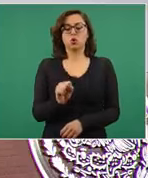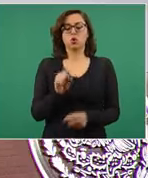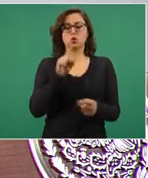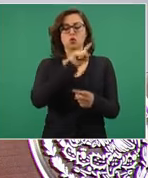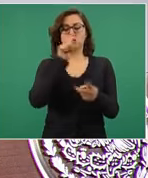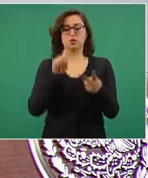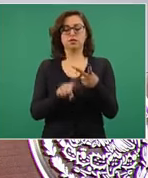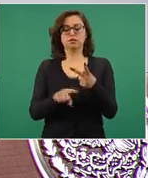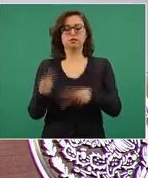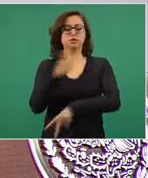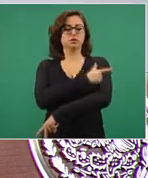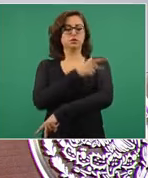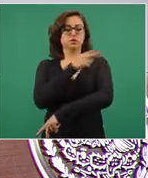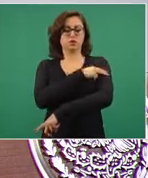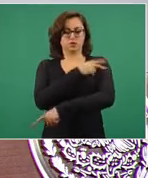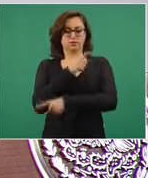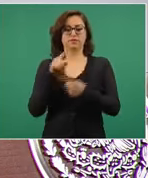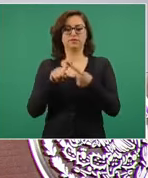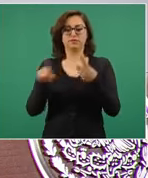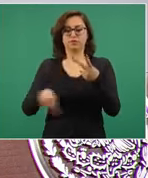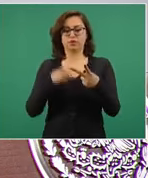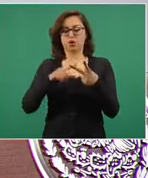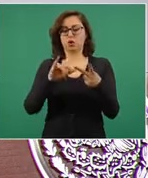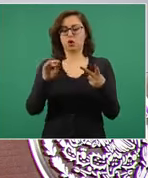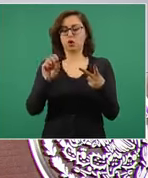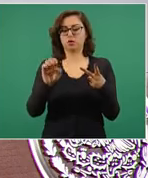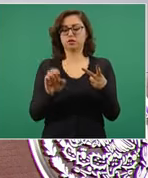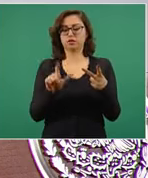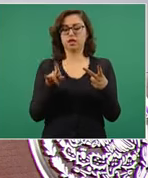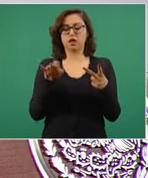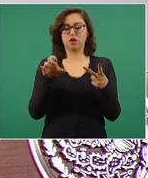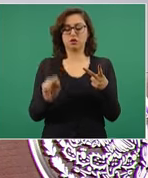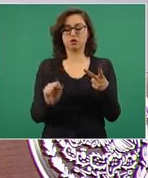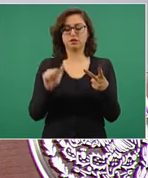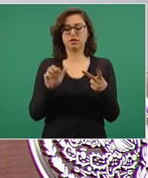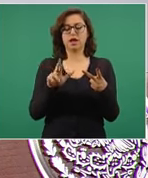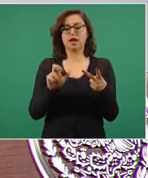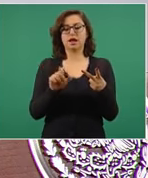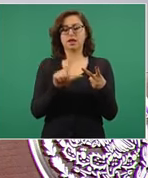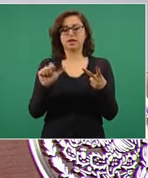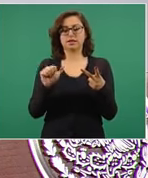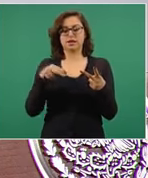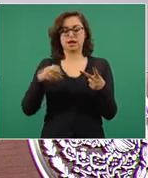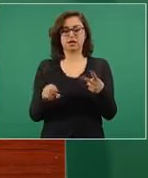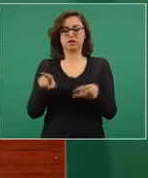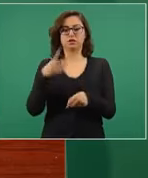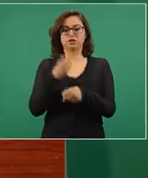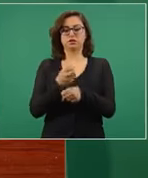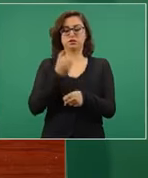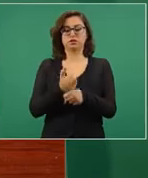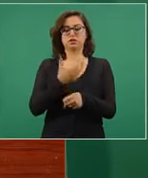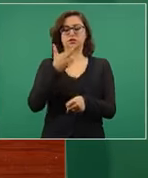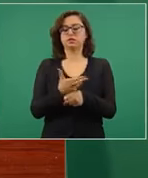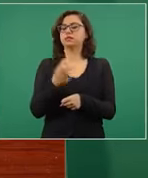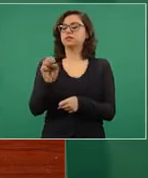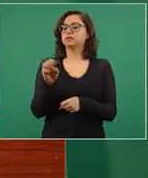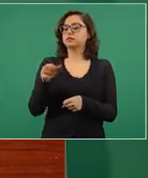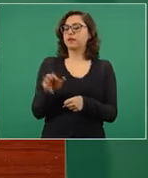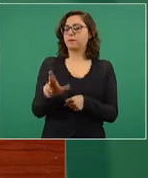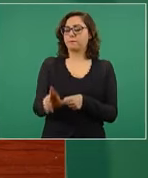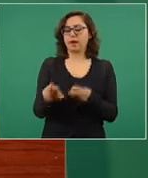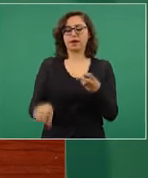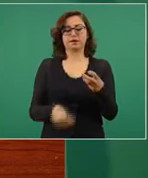Nacional, del almirante José Luis Arellano Ruiz, el nuevo subsecretario de Marina, así